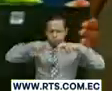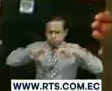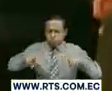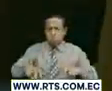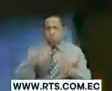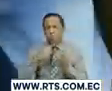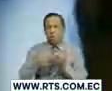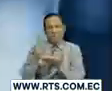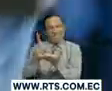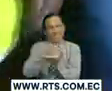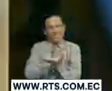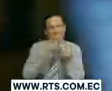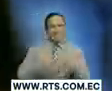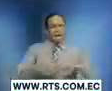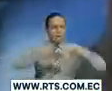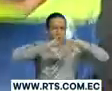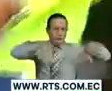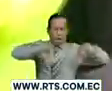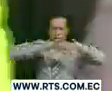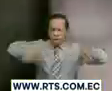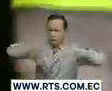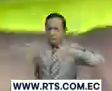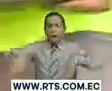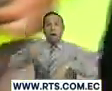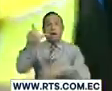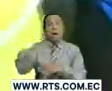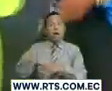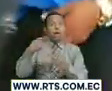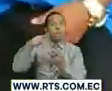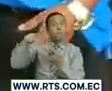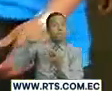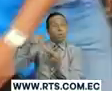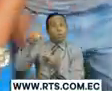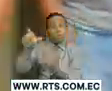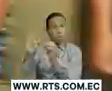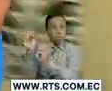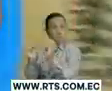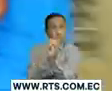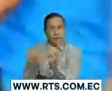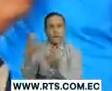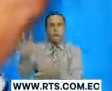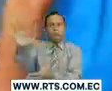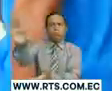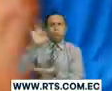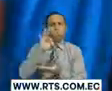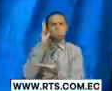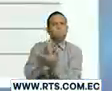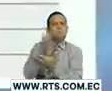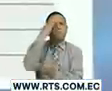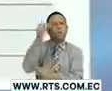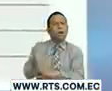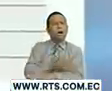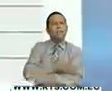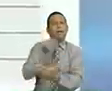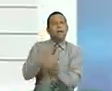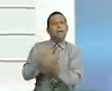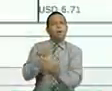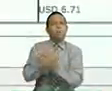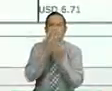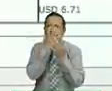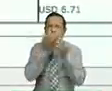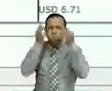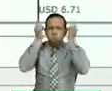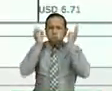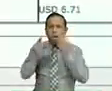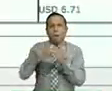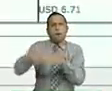allanamientos. En esta institución pública una persona fue suspendida de sus funciones por el caso de las mascarillas con presunto sobreprecio. Pero